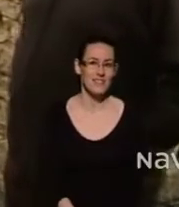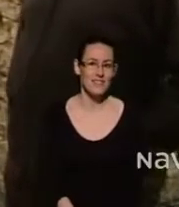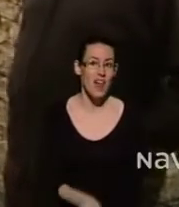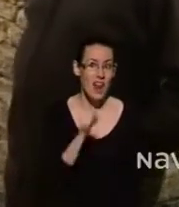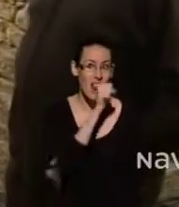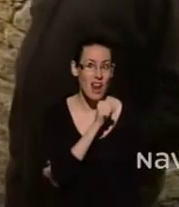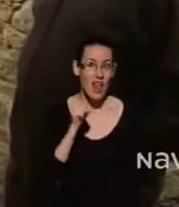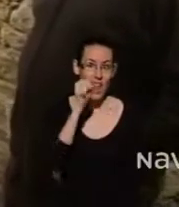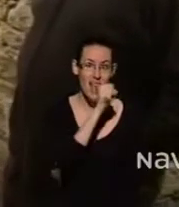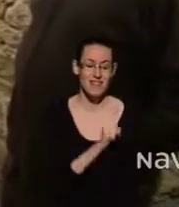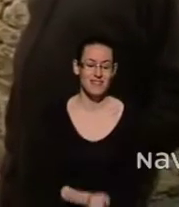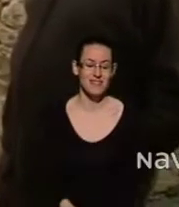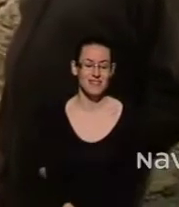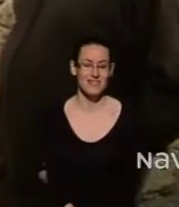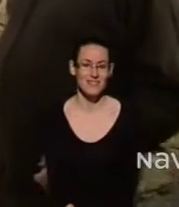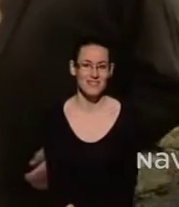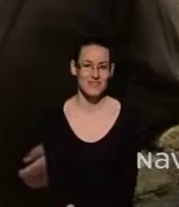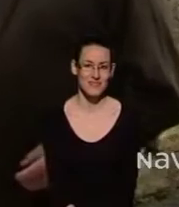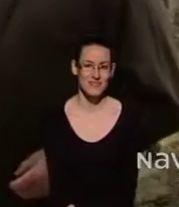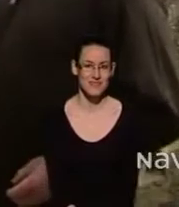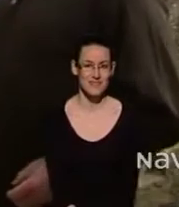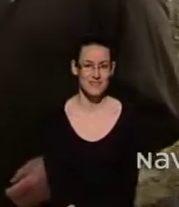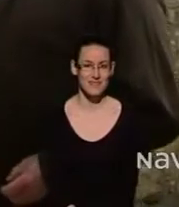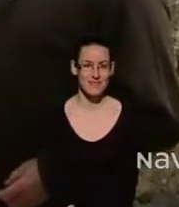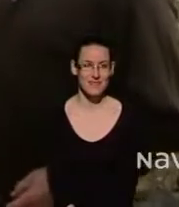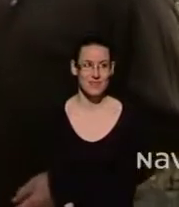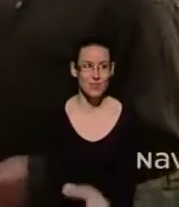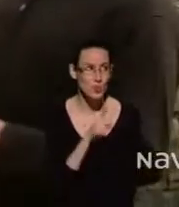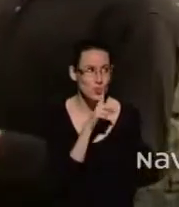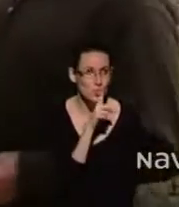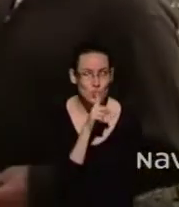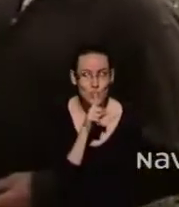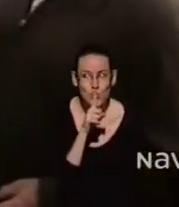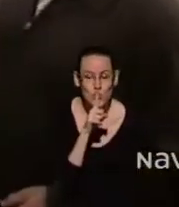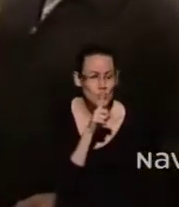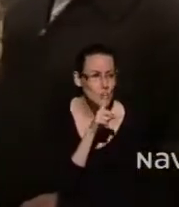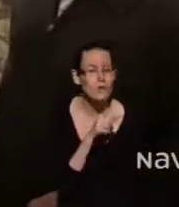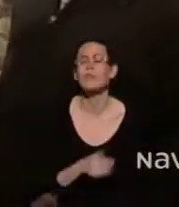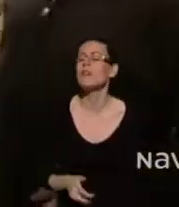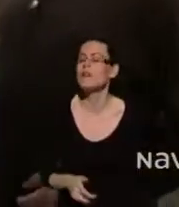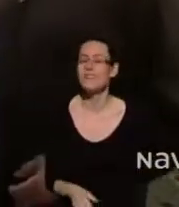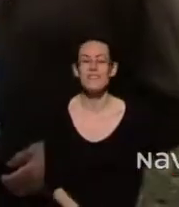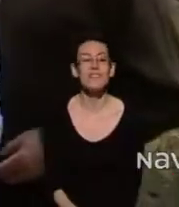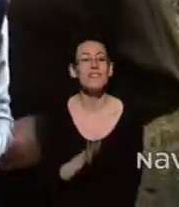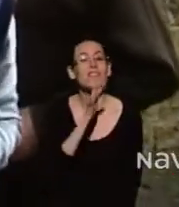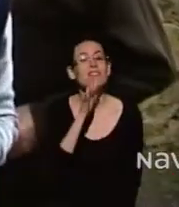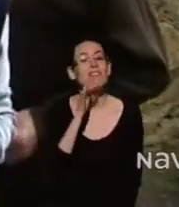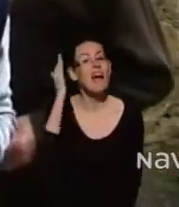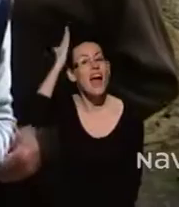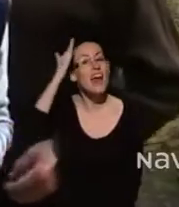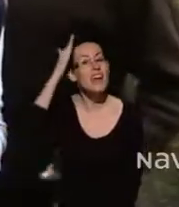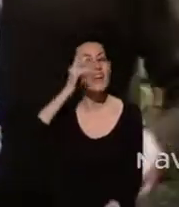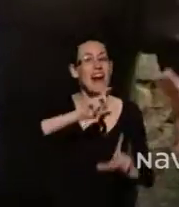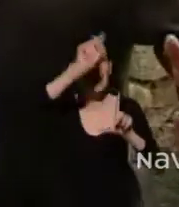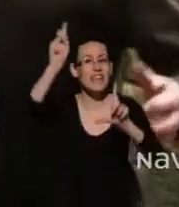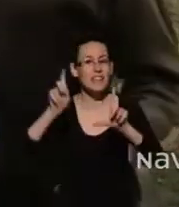beso me muero de amor. Bésame con embeleso. Oye. El tiramilla está detenido hoy en